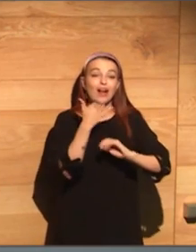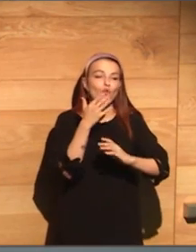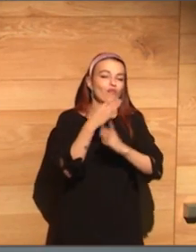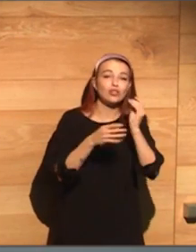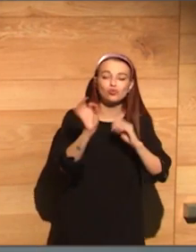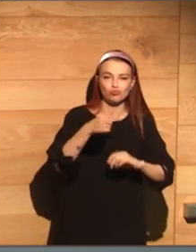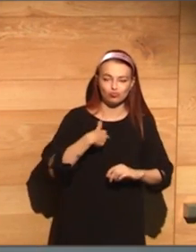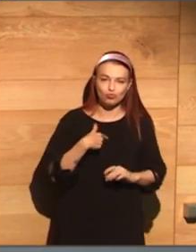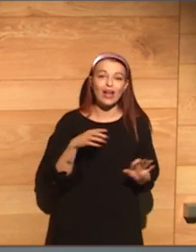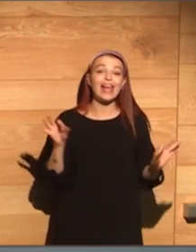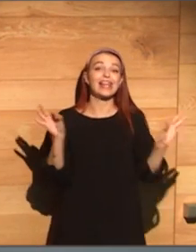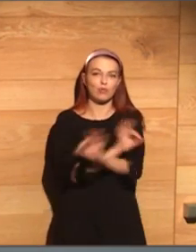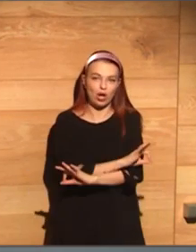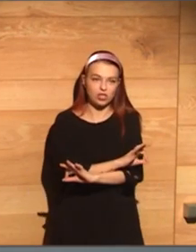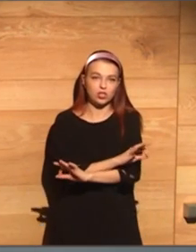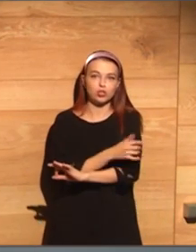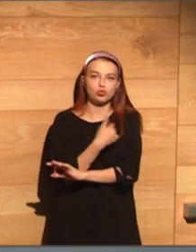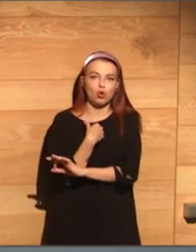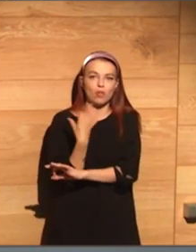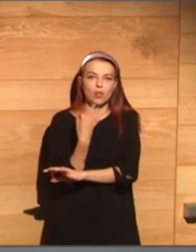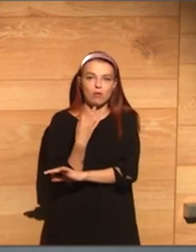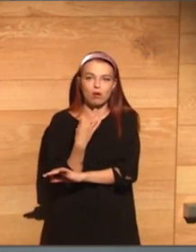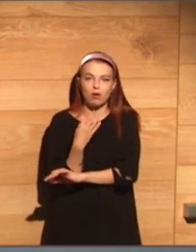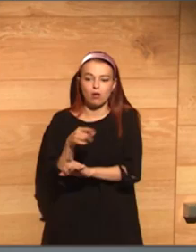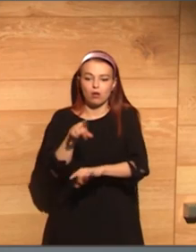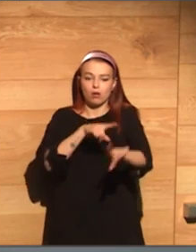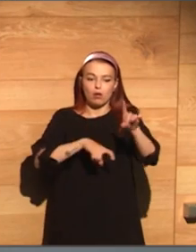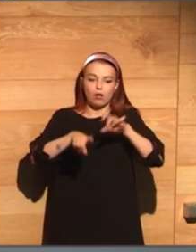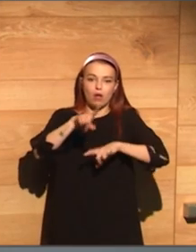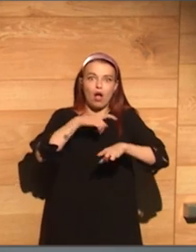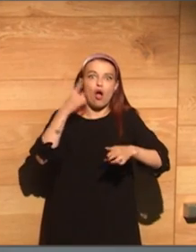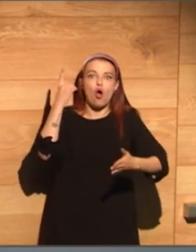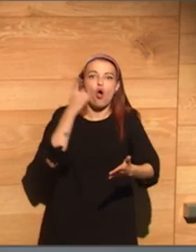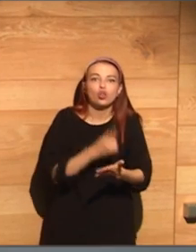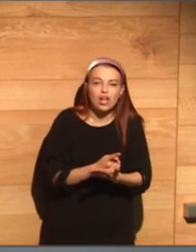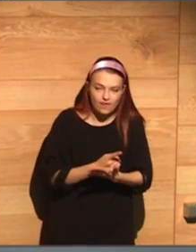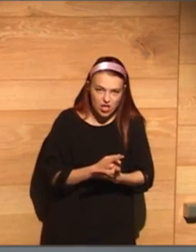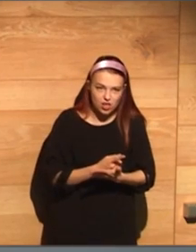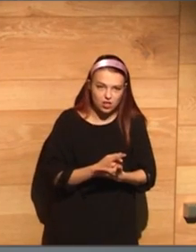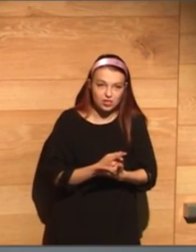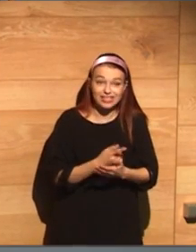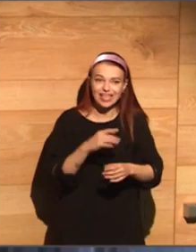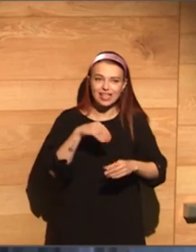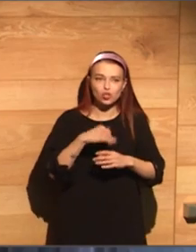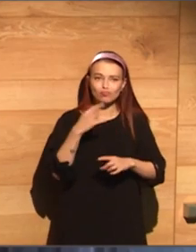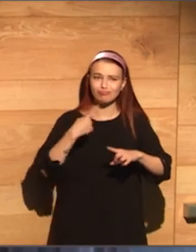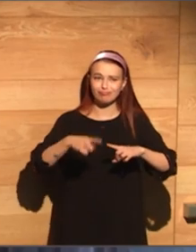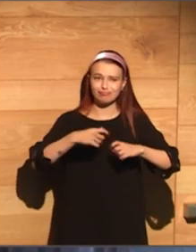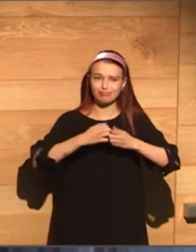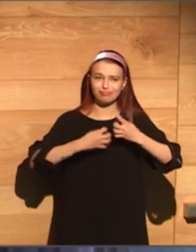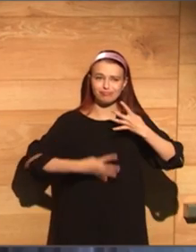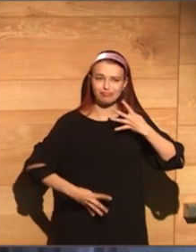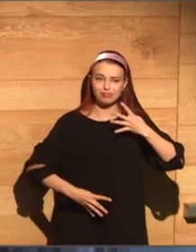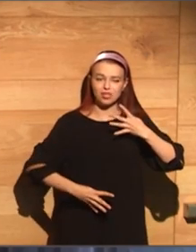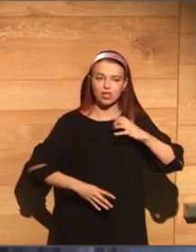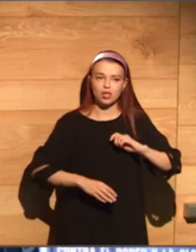equivoques. O sea, y tú tienes que volver a empezar otra vez y ahora, venga, otra vez. No, venga. Con celuloide. Y encima con tantos elementos, ¿eh? Porque, con celuloide. Porque